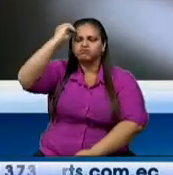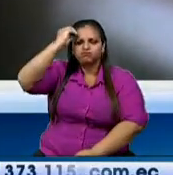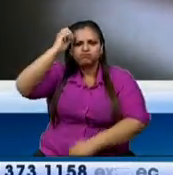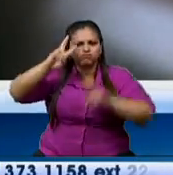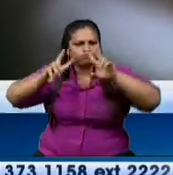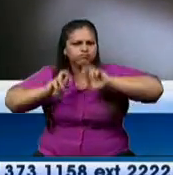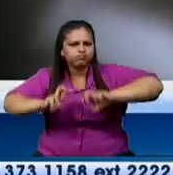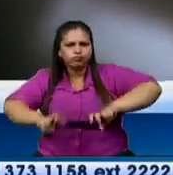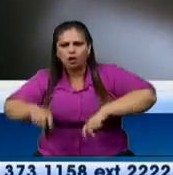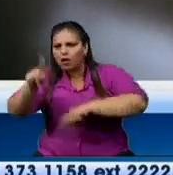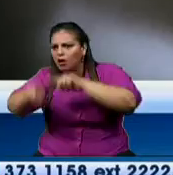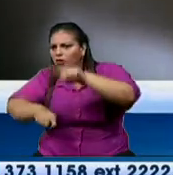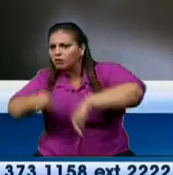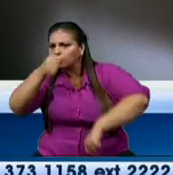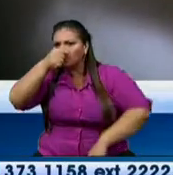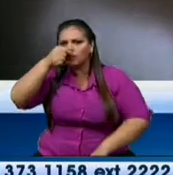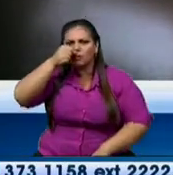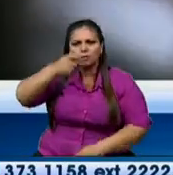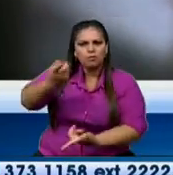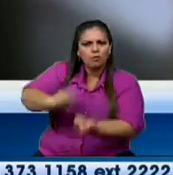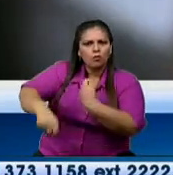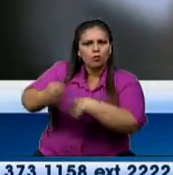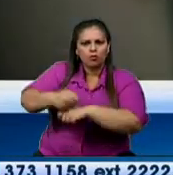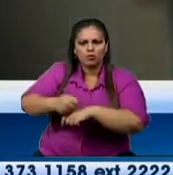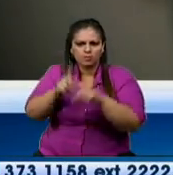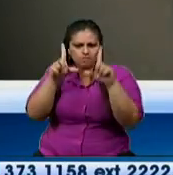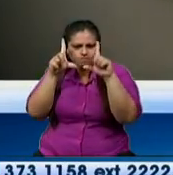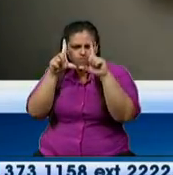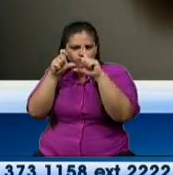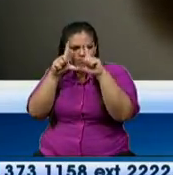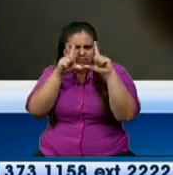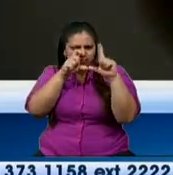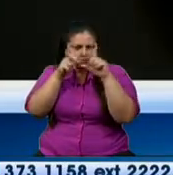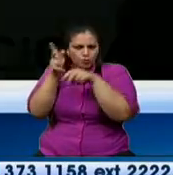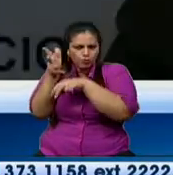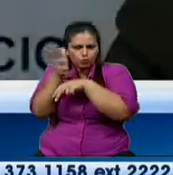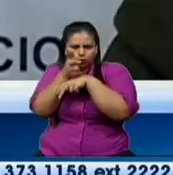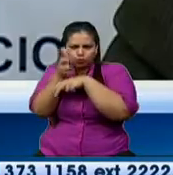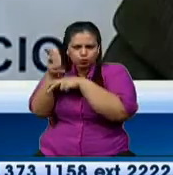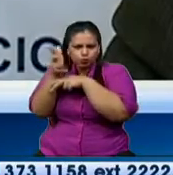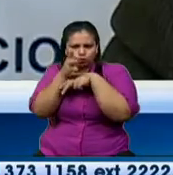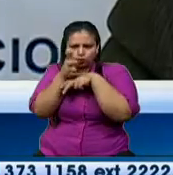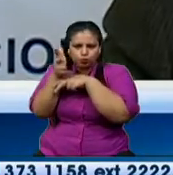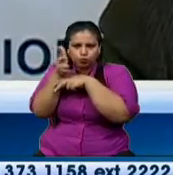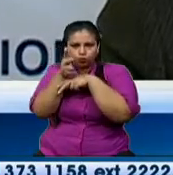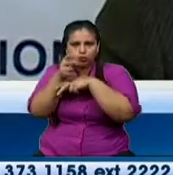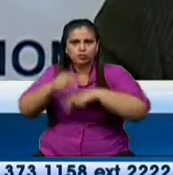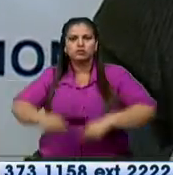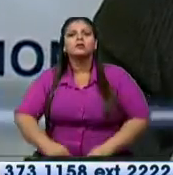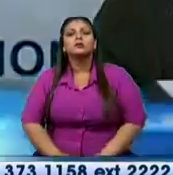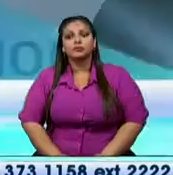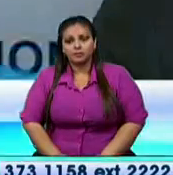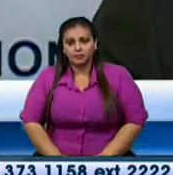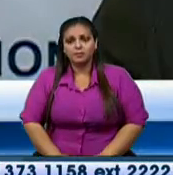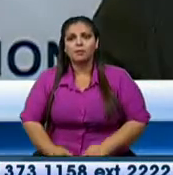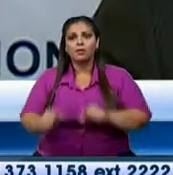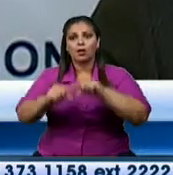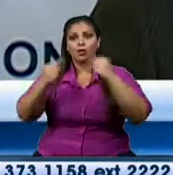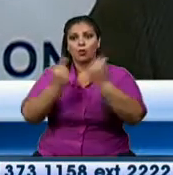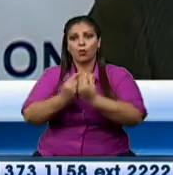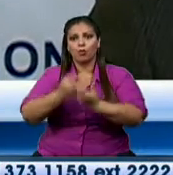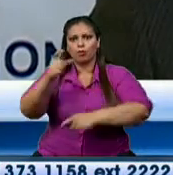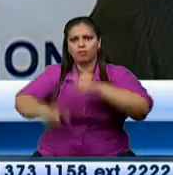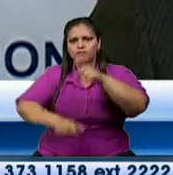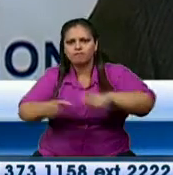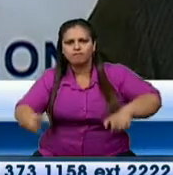drogas evidenciaron en fotos y videos la forma como operaban los sospechosos. Se ha logrado la desarticulación de una estructura criminal